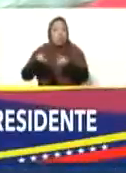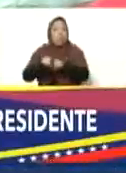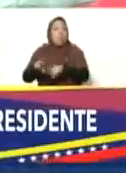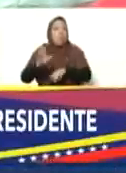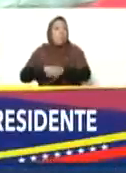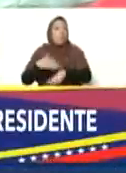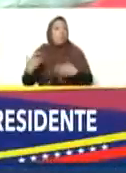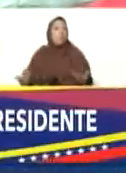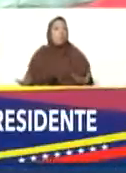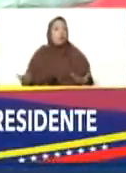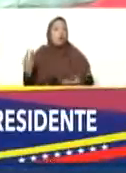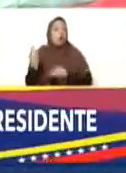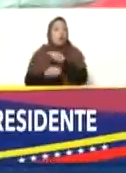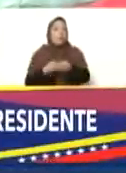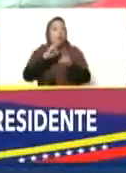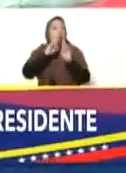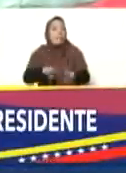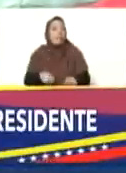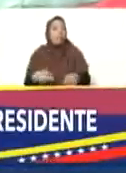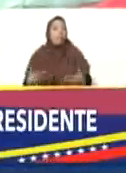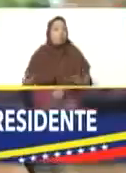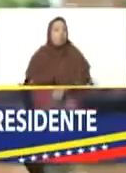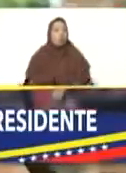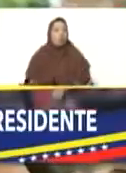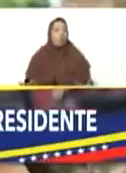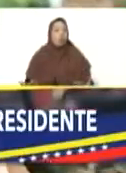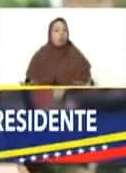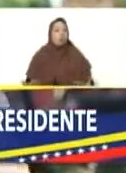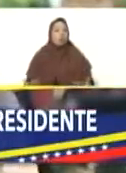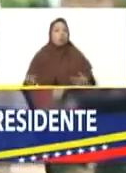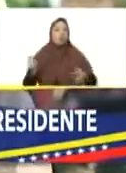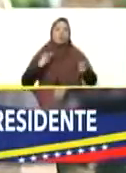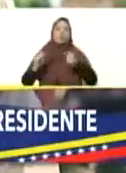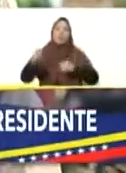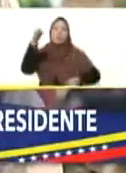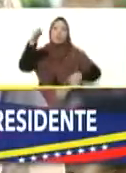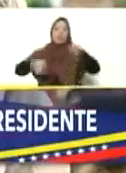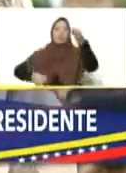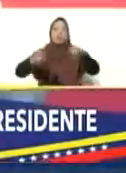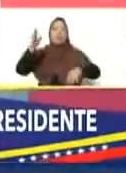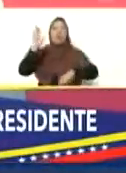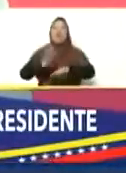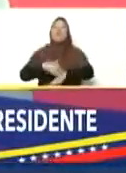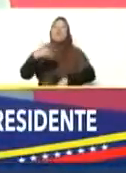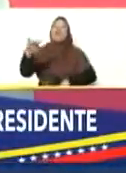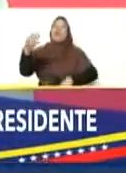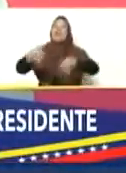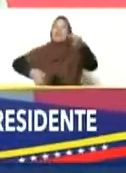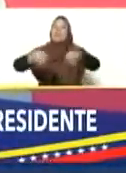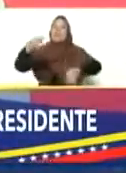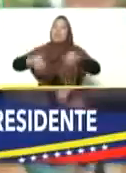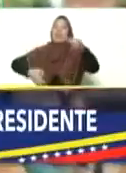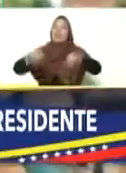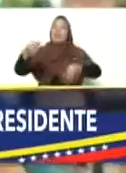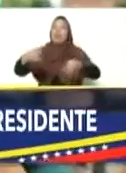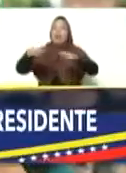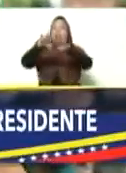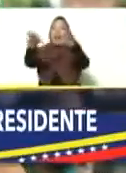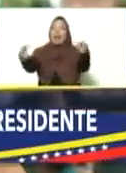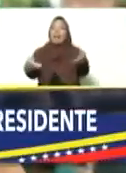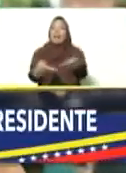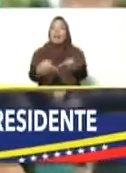carlos como lo respondemos yendo a coordinar cual tribunal supremo de justicia mejor que con el tribuno del por qué la familia privada